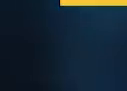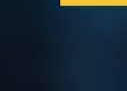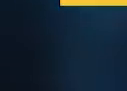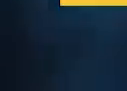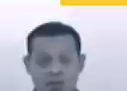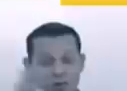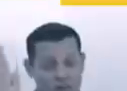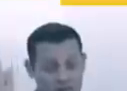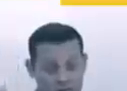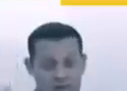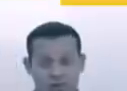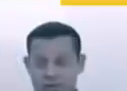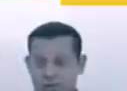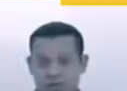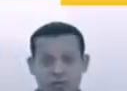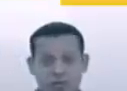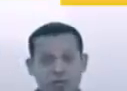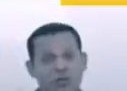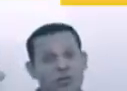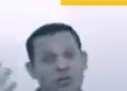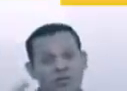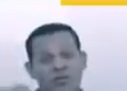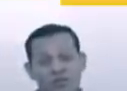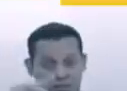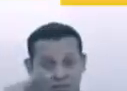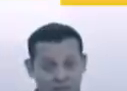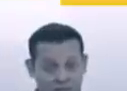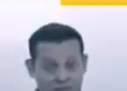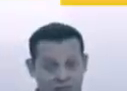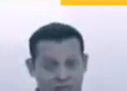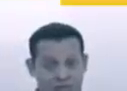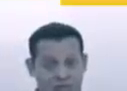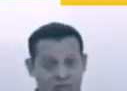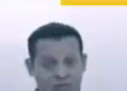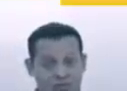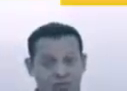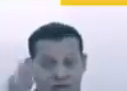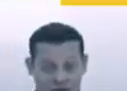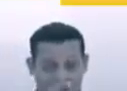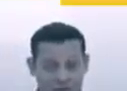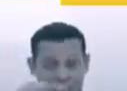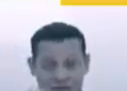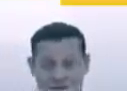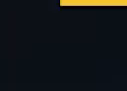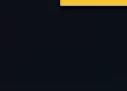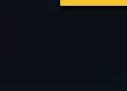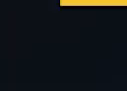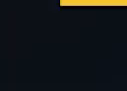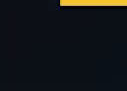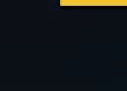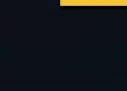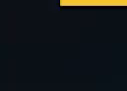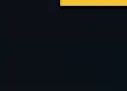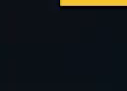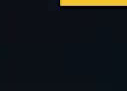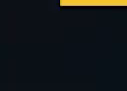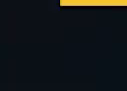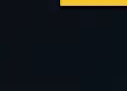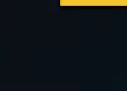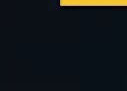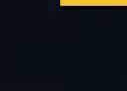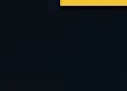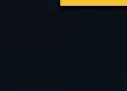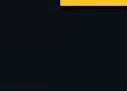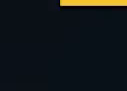nuestro país. Yo le pido, por favor, en nombre de mi fracción, que le llame la atención a este diputado, esgrimiendo frases de que